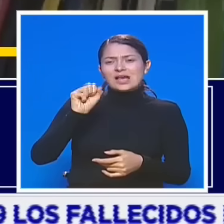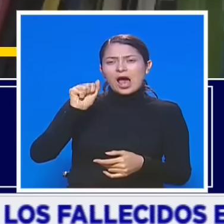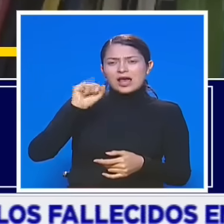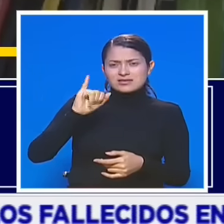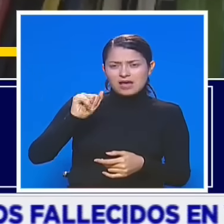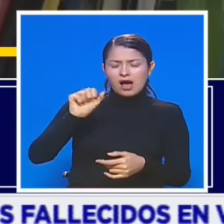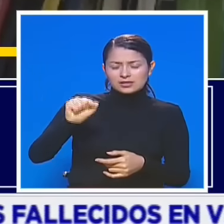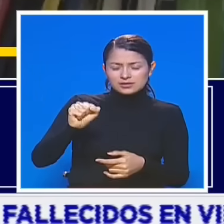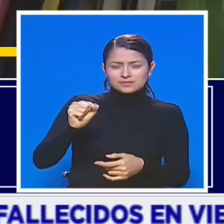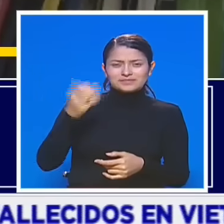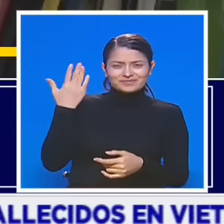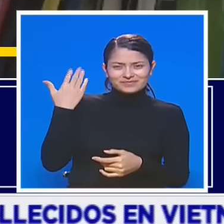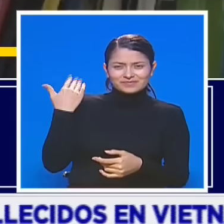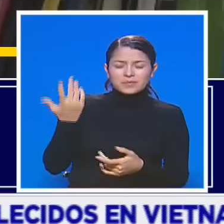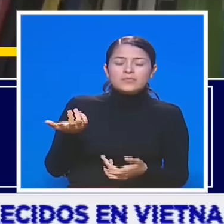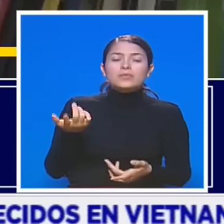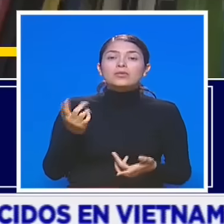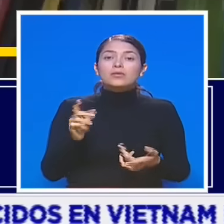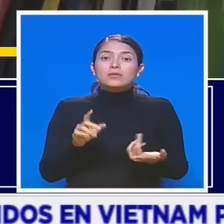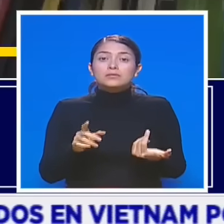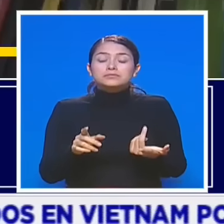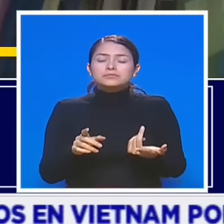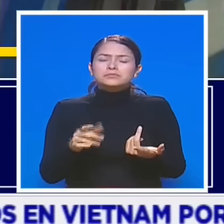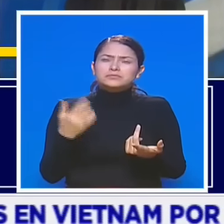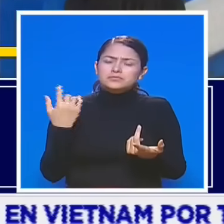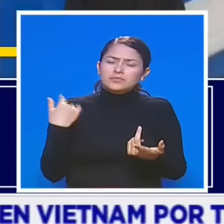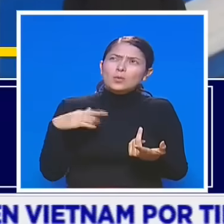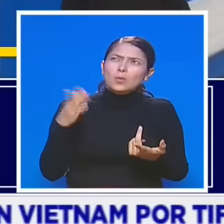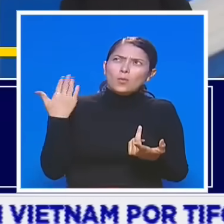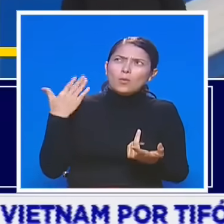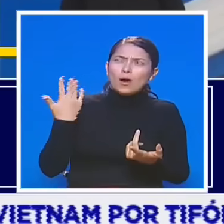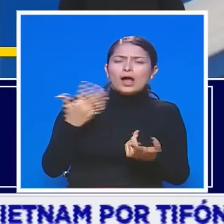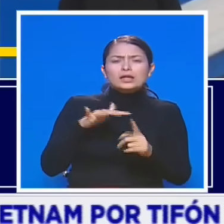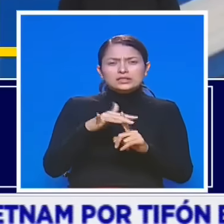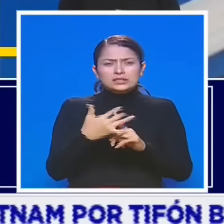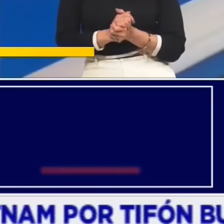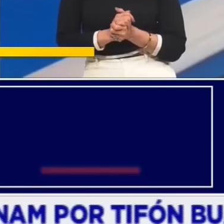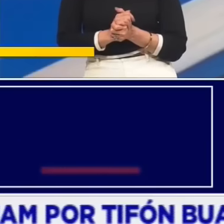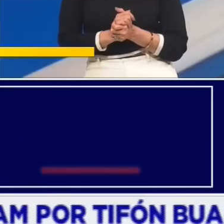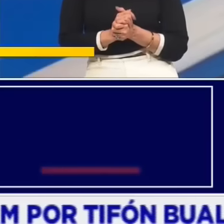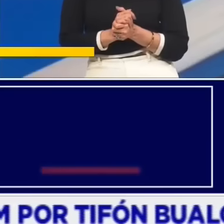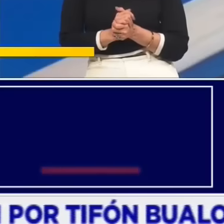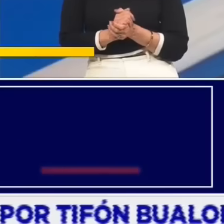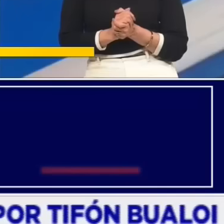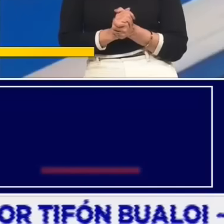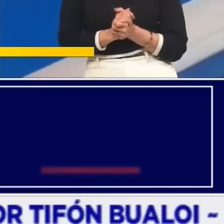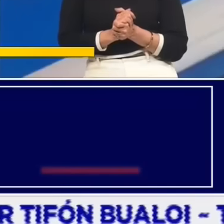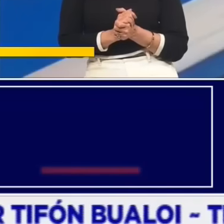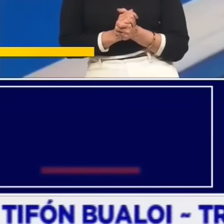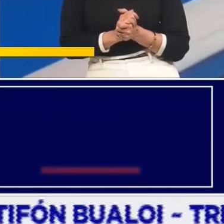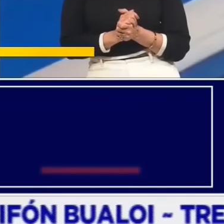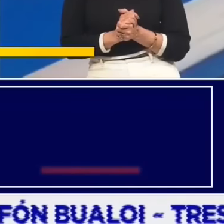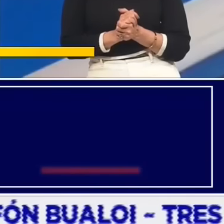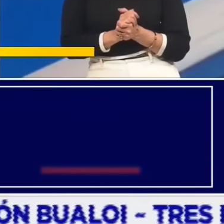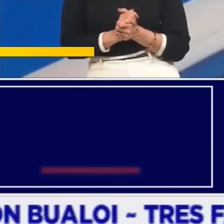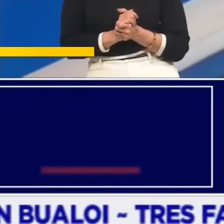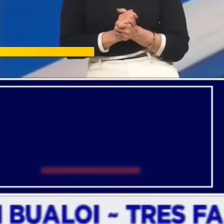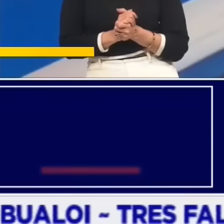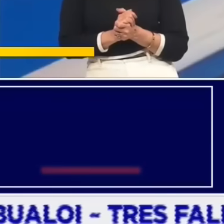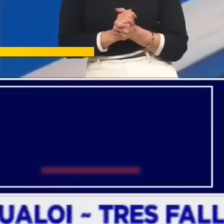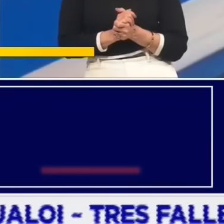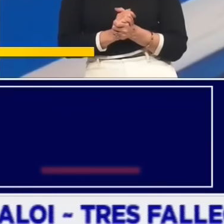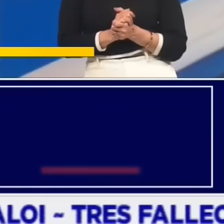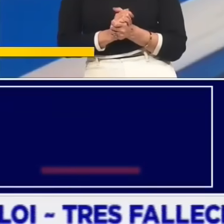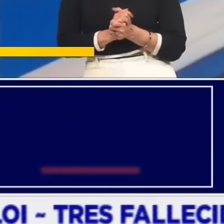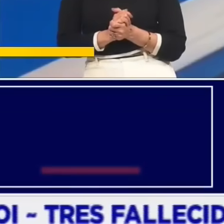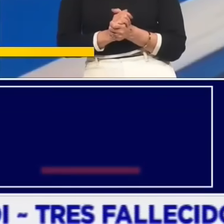en el cual hubo una situación irregular con unos buques alemanes y pues se tuvieron que